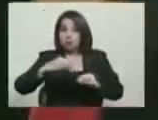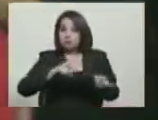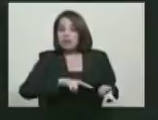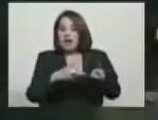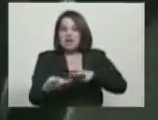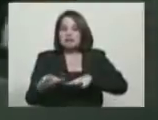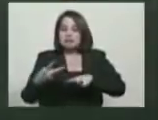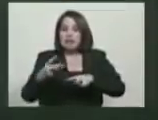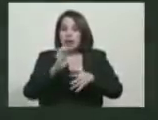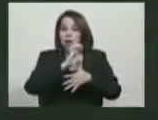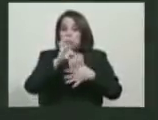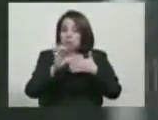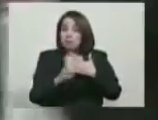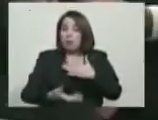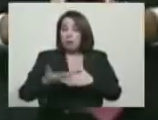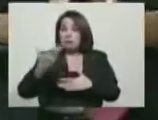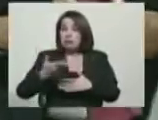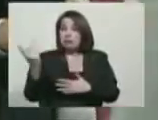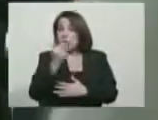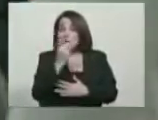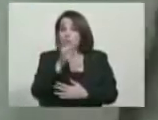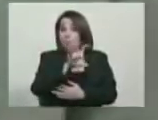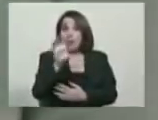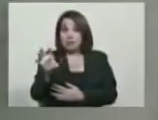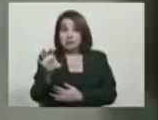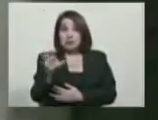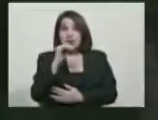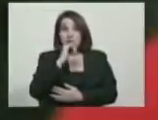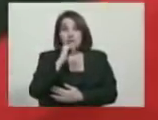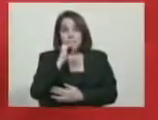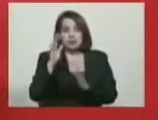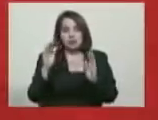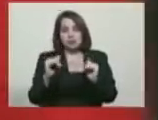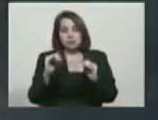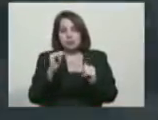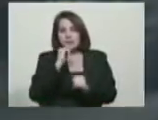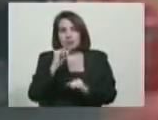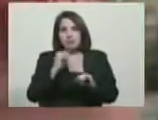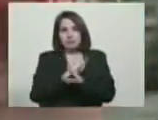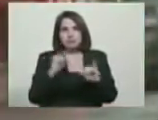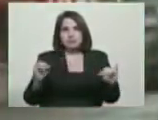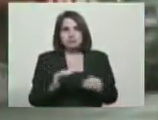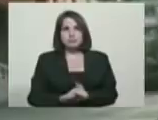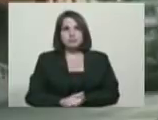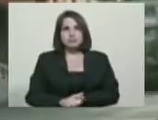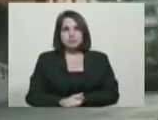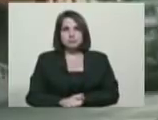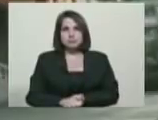comerciales entre ambas naciones. Con estos datos, despedimos esta transmisión.